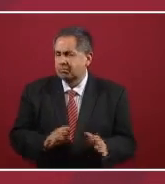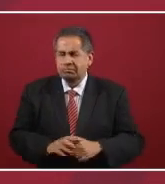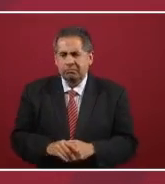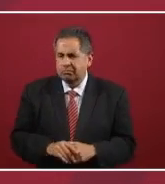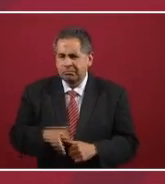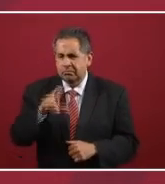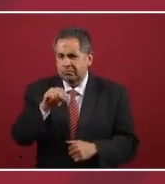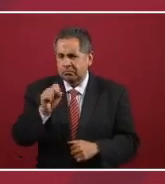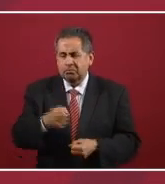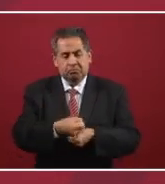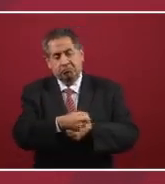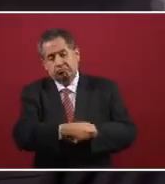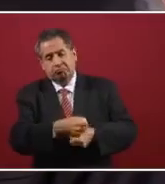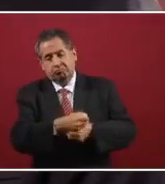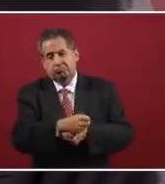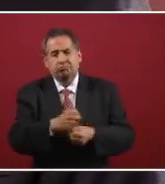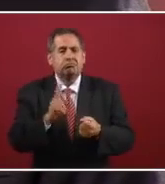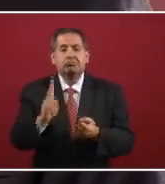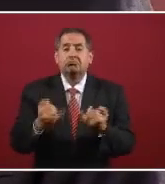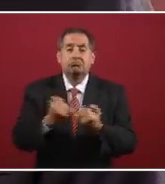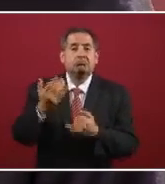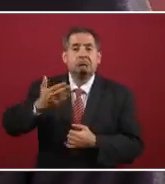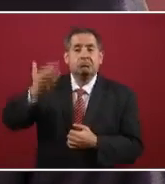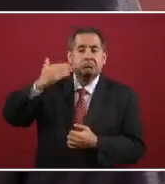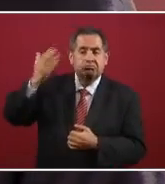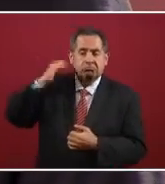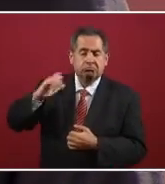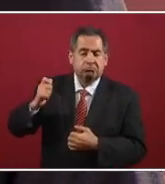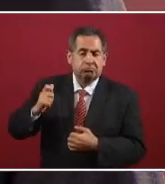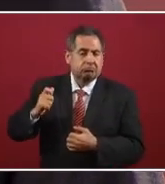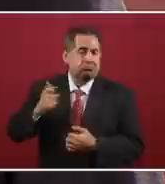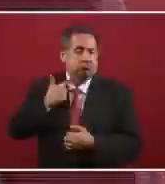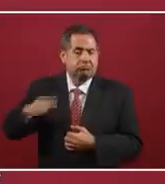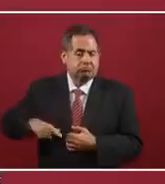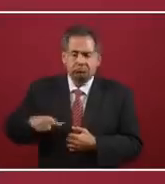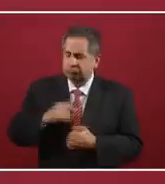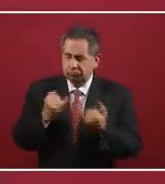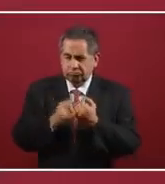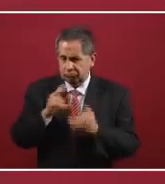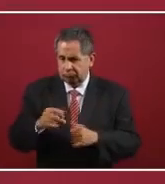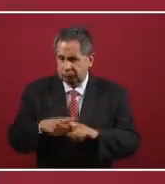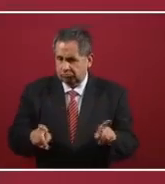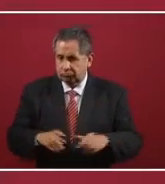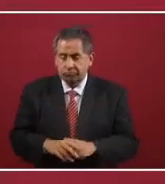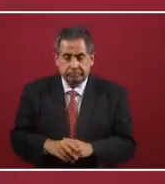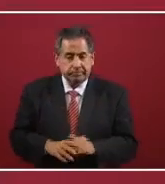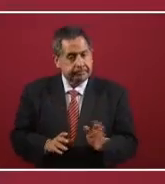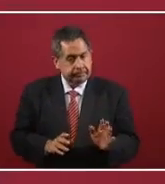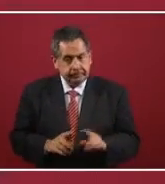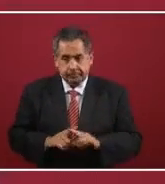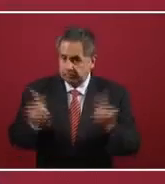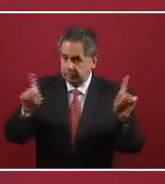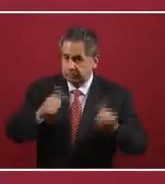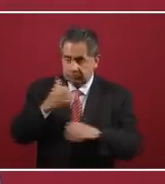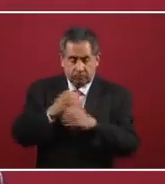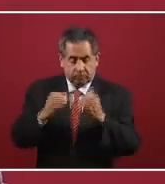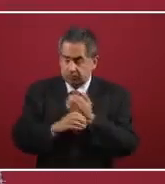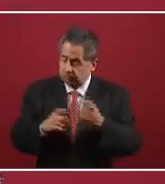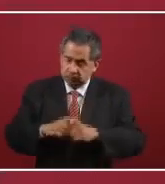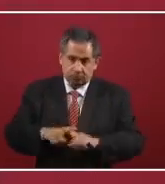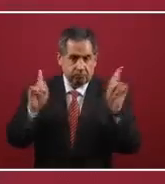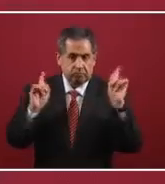cabo masacres como sucedía en los gobiernos anteriores. Entonces, es otra cosa